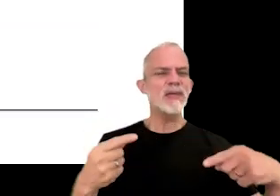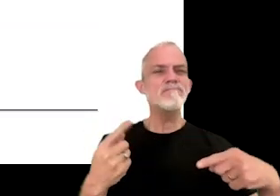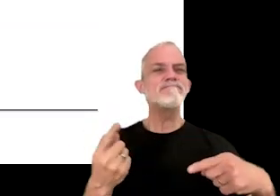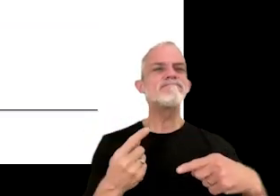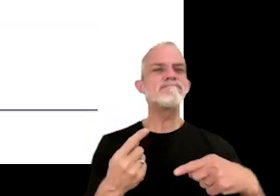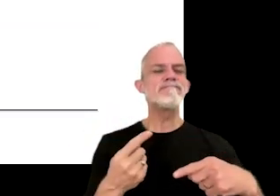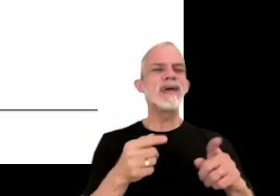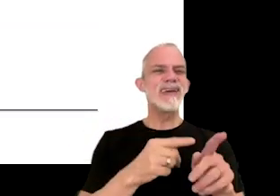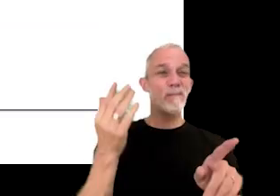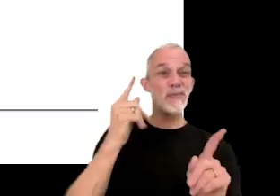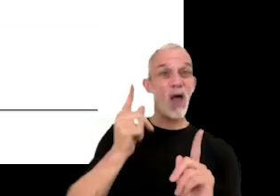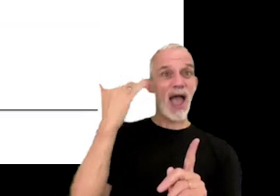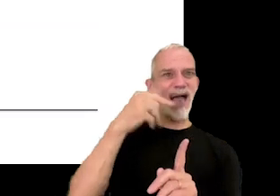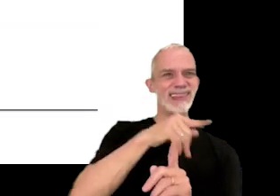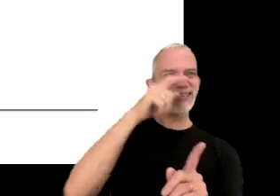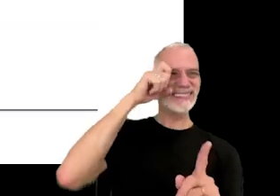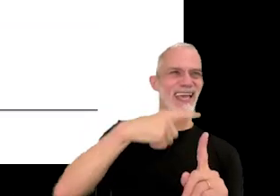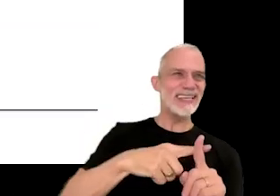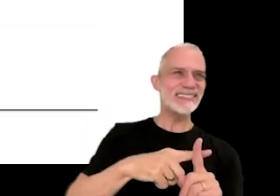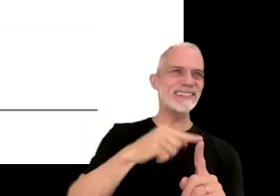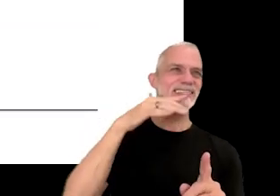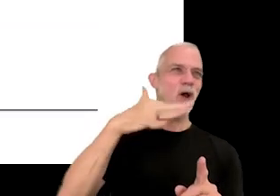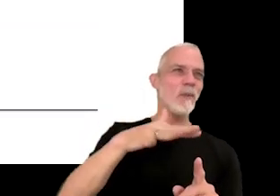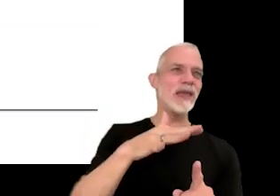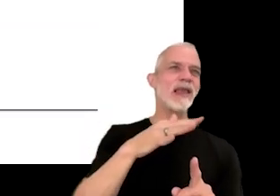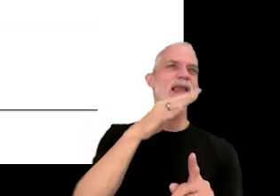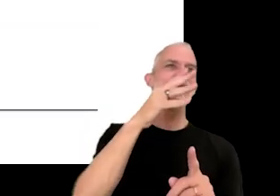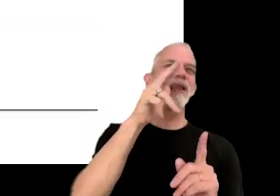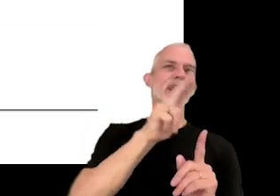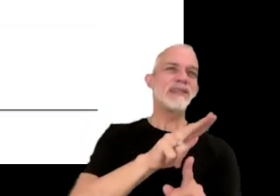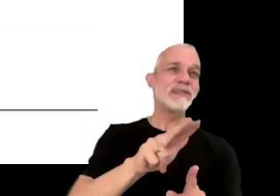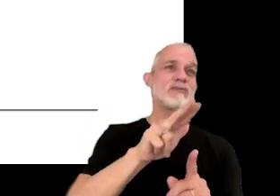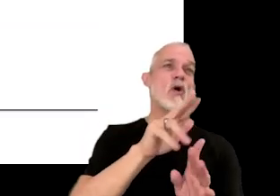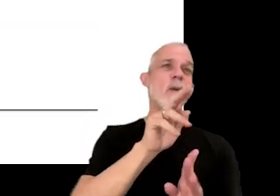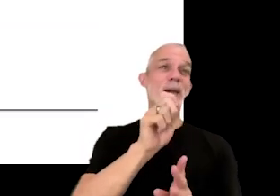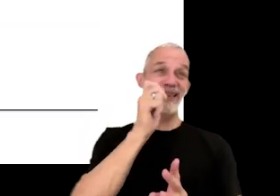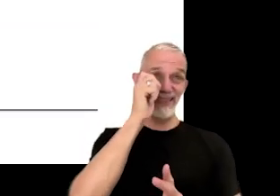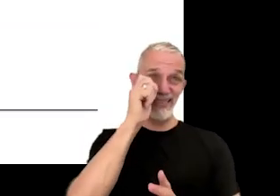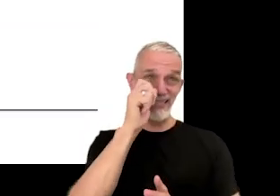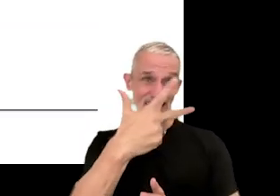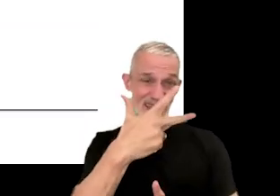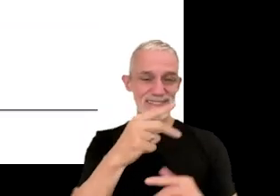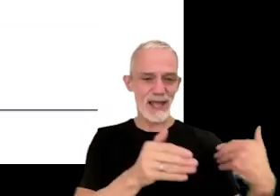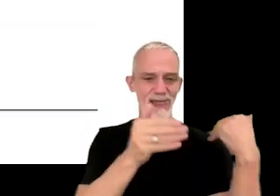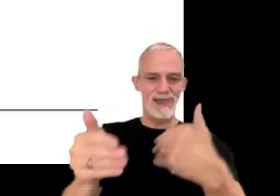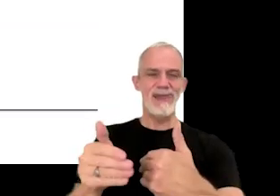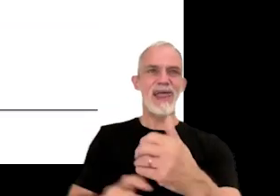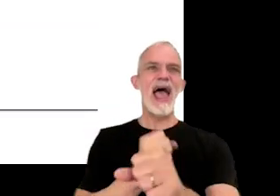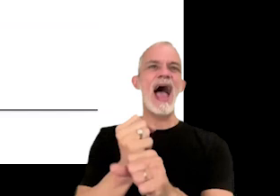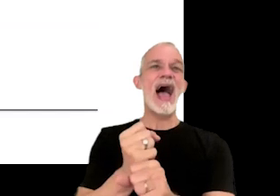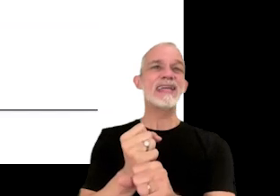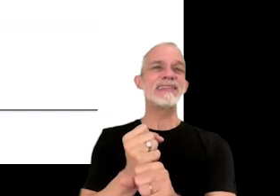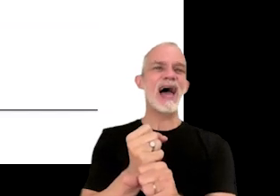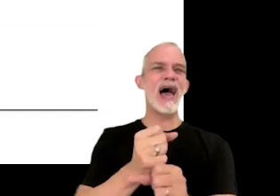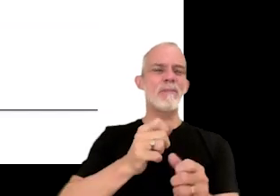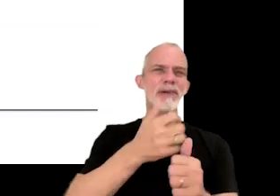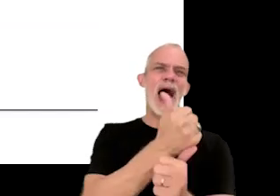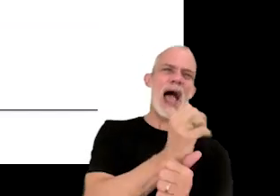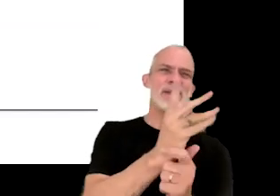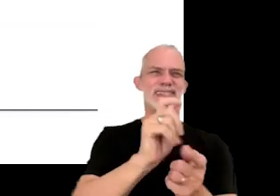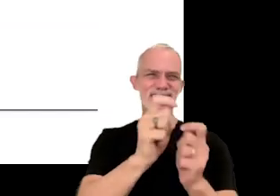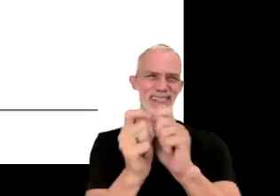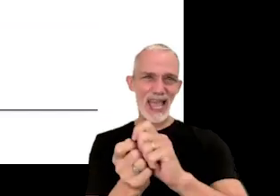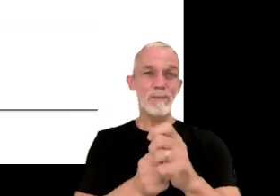Resolución 5523 que había prorrogado la recategorización hasta el 2 de agosto